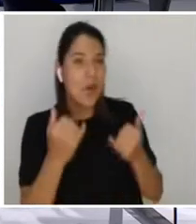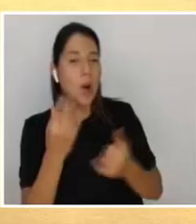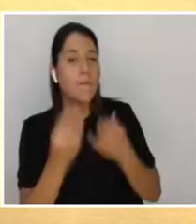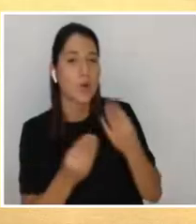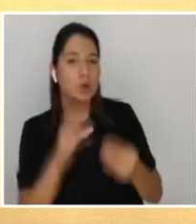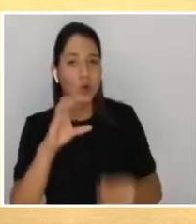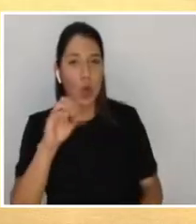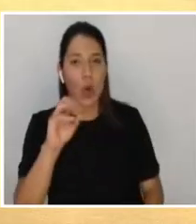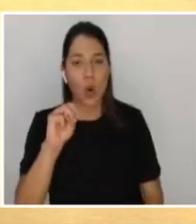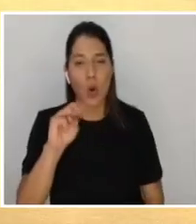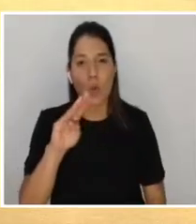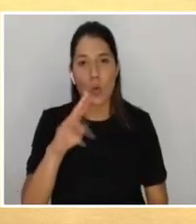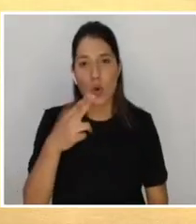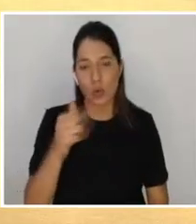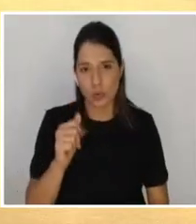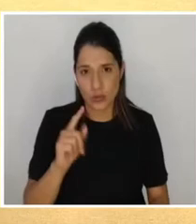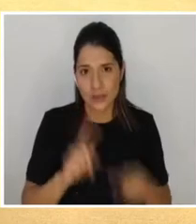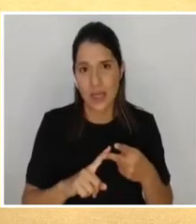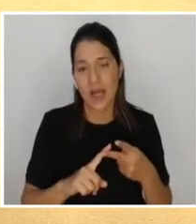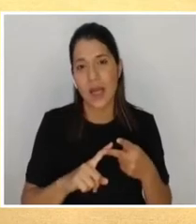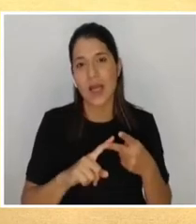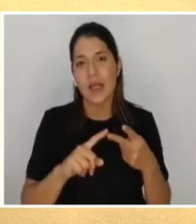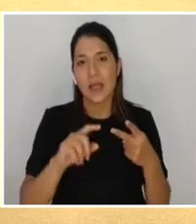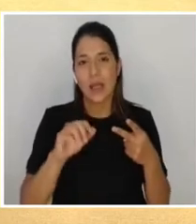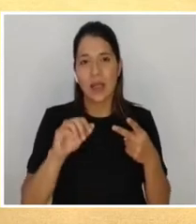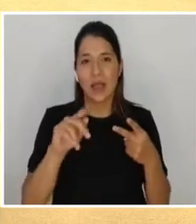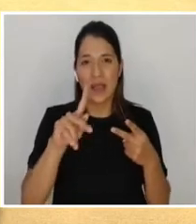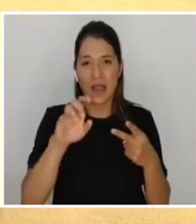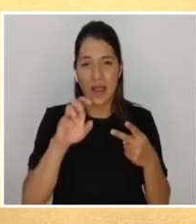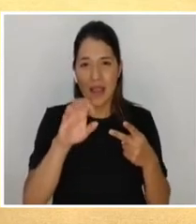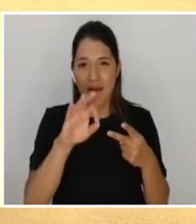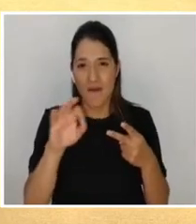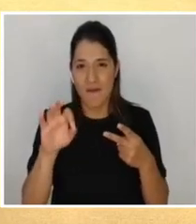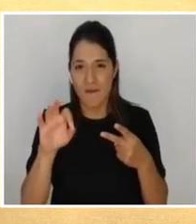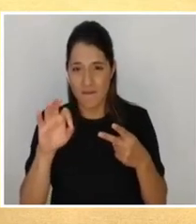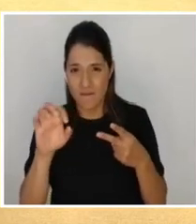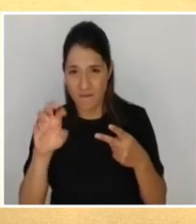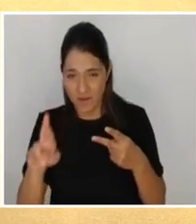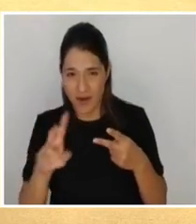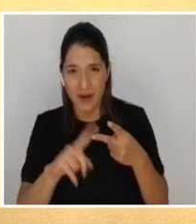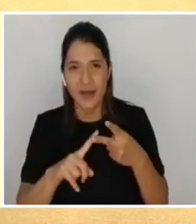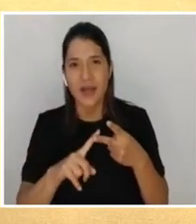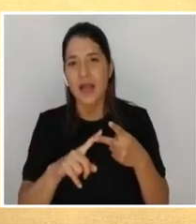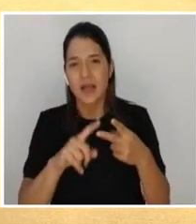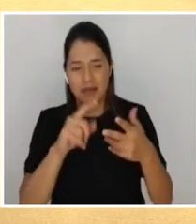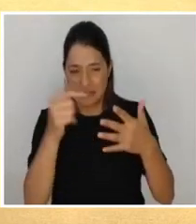beer, turmeric beer y kefir. Todas son bebidas fermentadas, funcionales,